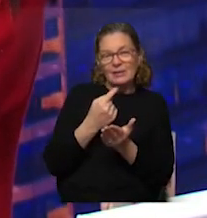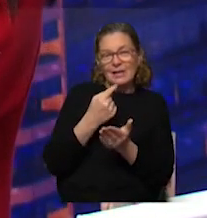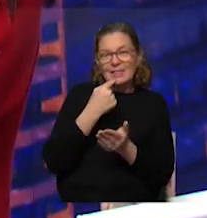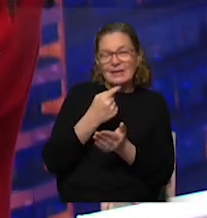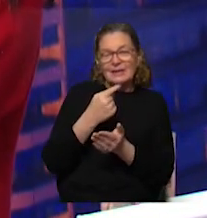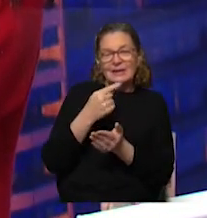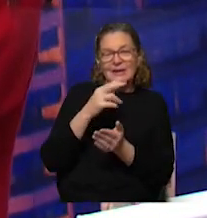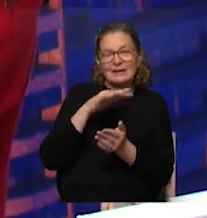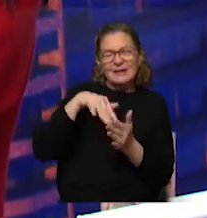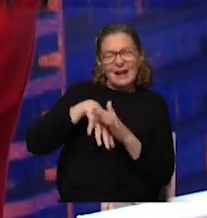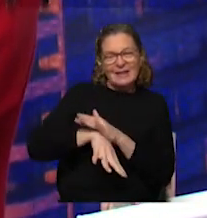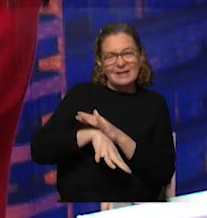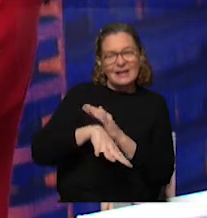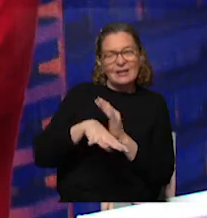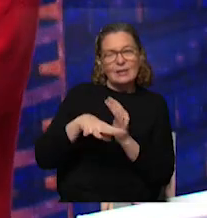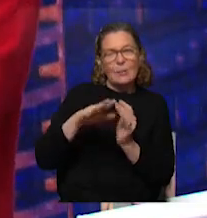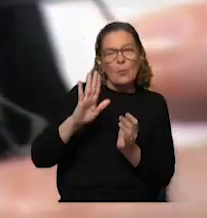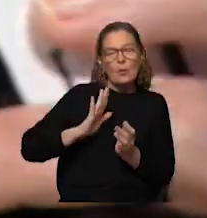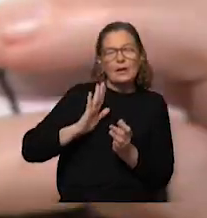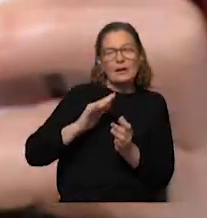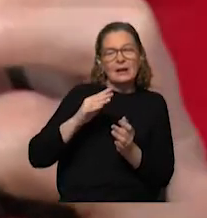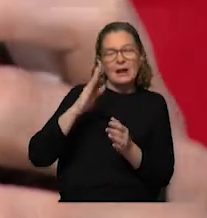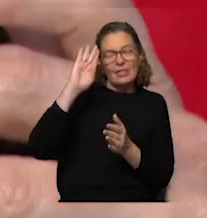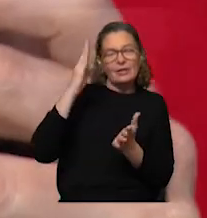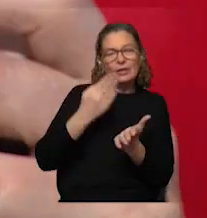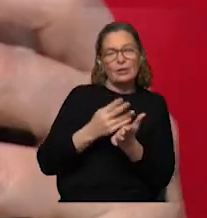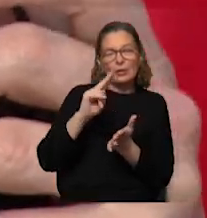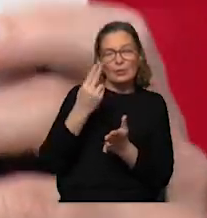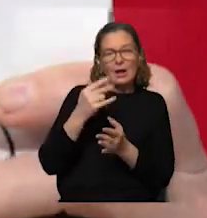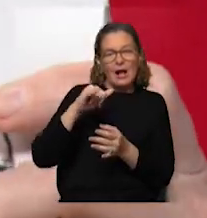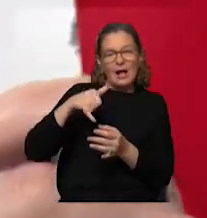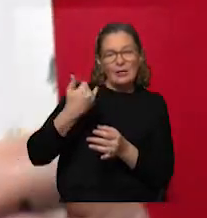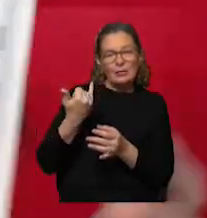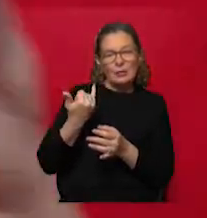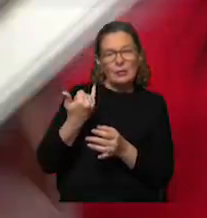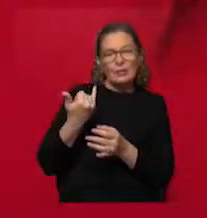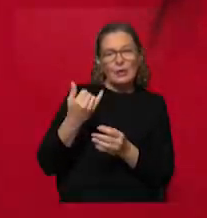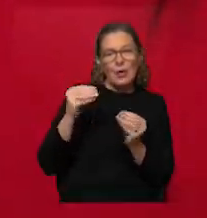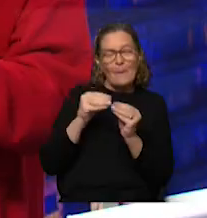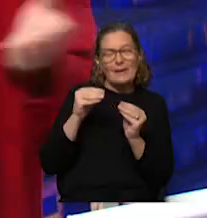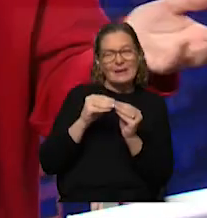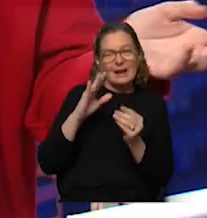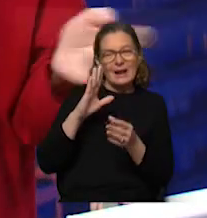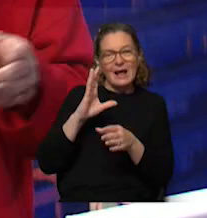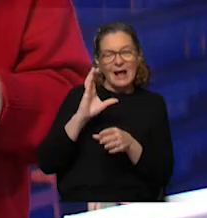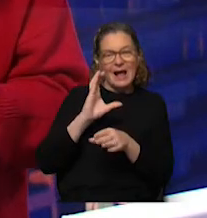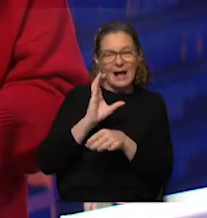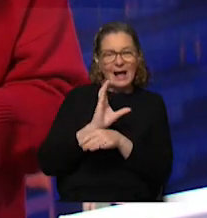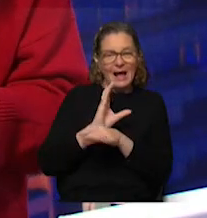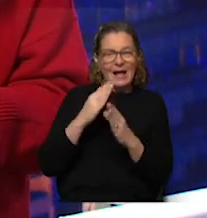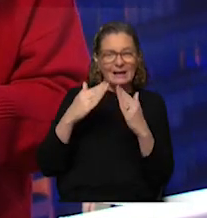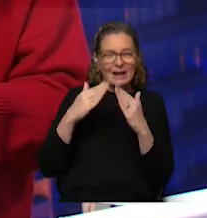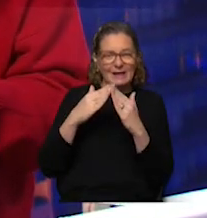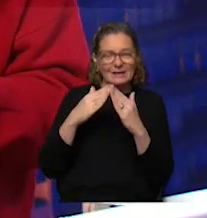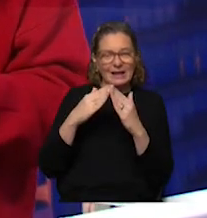las raíces mujeres en la en la dictadura uruguaya y estamos hablando de azul córdo compañera de la casa periodista productora periodística